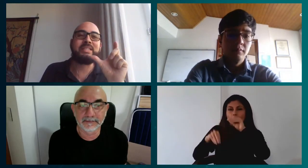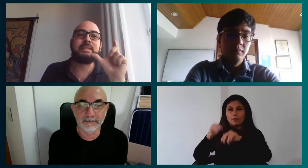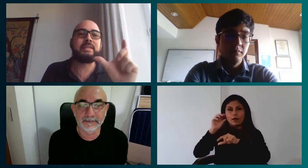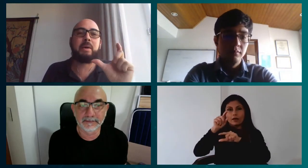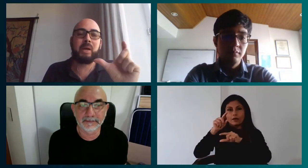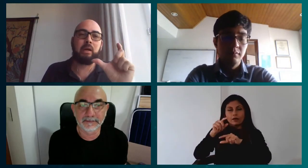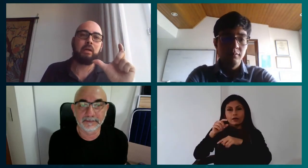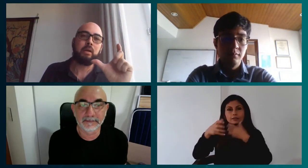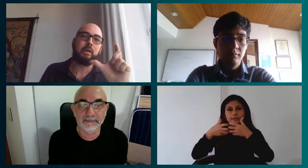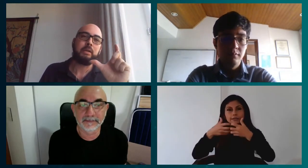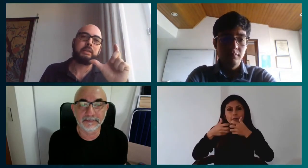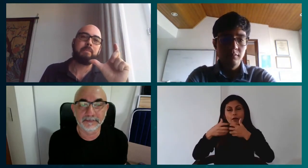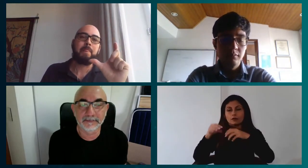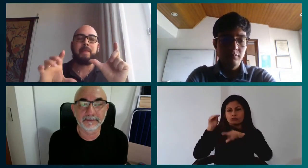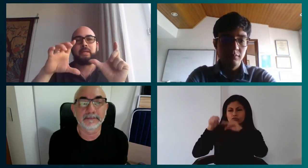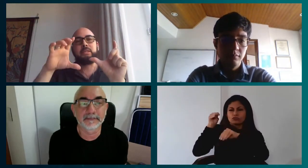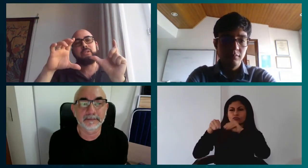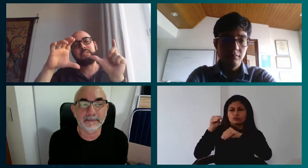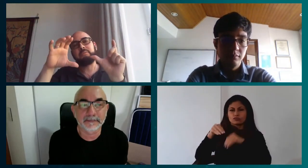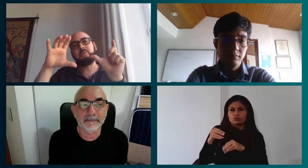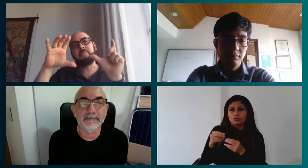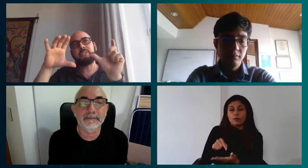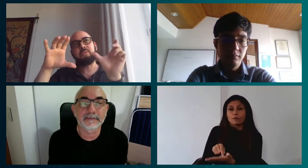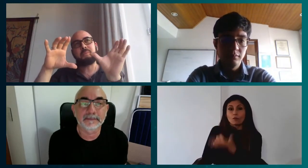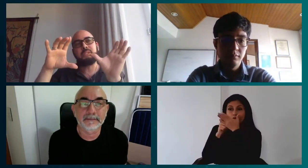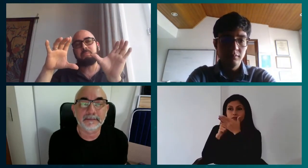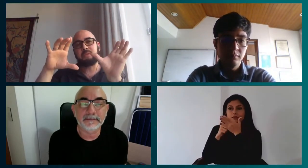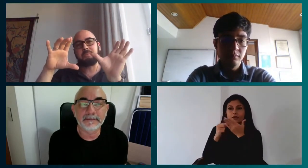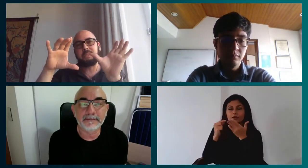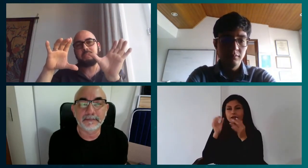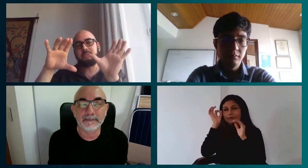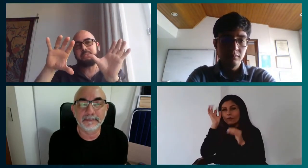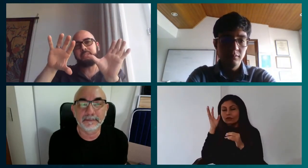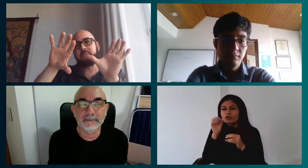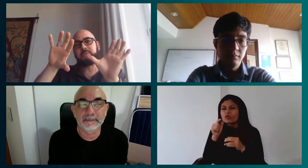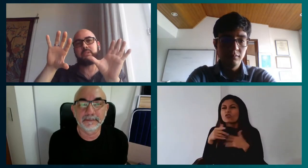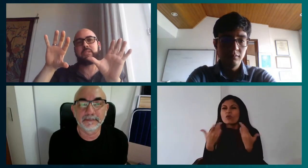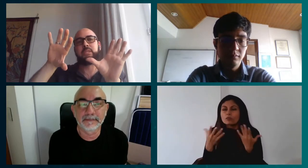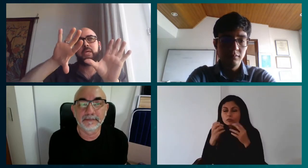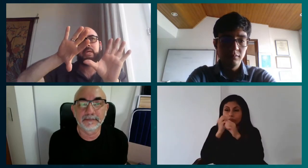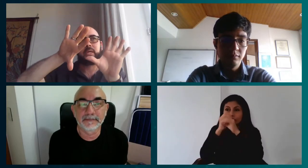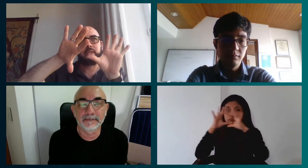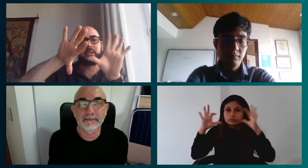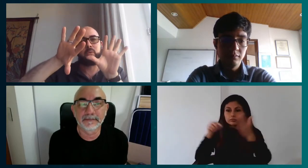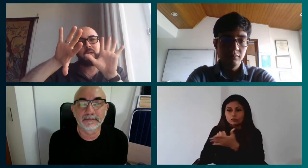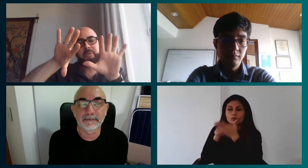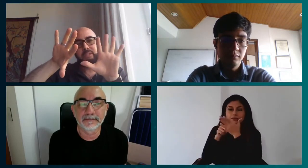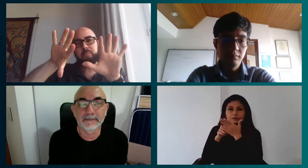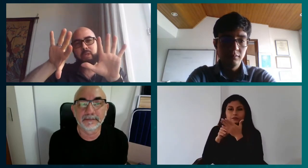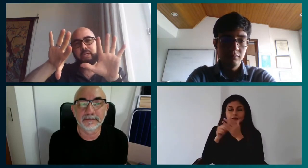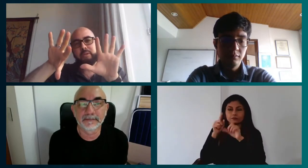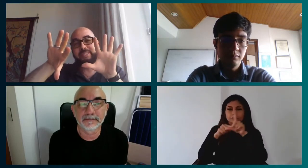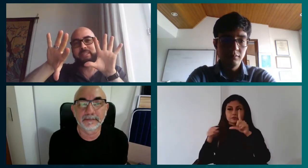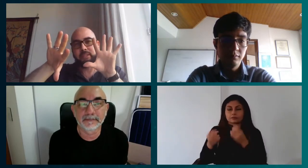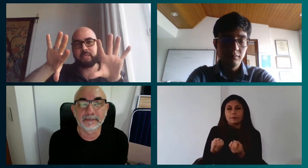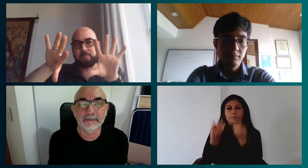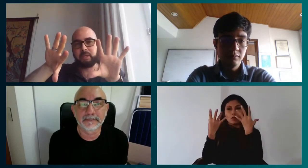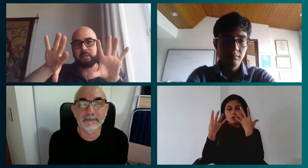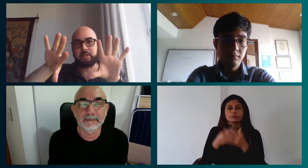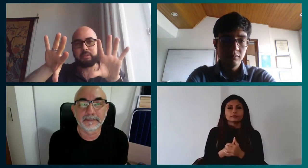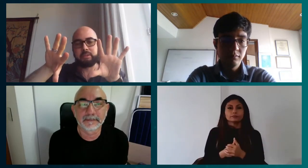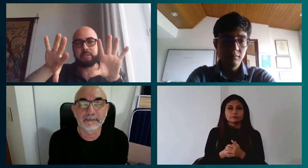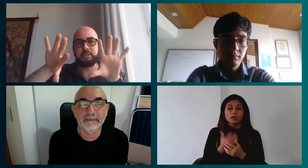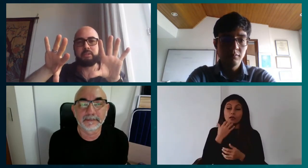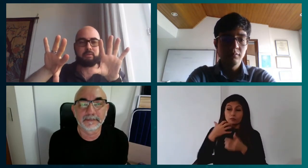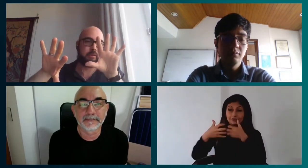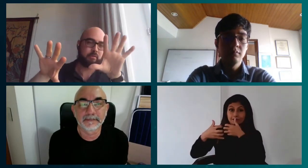a nivel de sistema, ¿sí? Y con esa información, por ejemplo, parte de lo que hicimos es, una vez simulado el